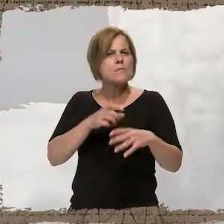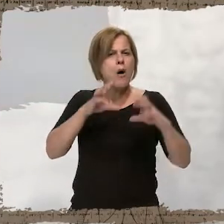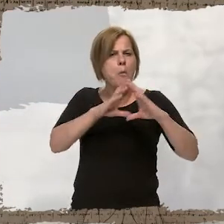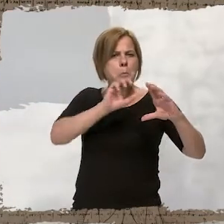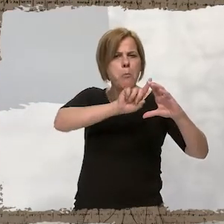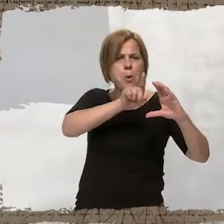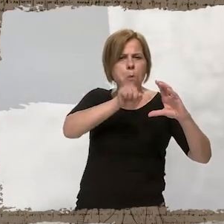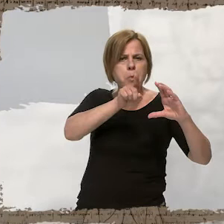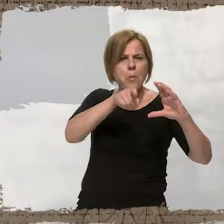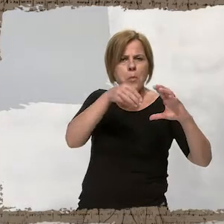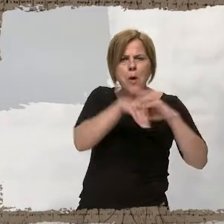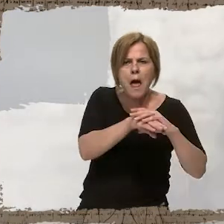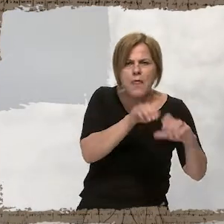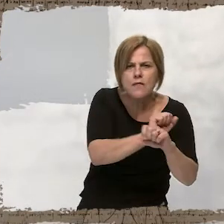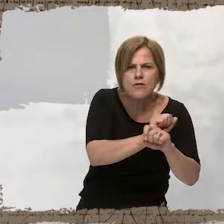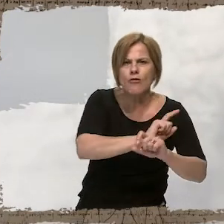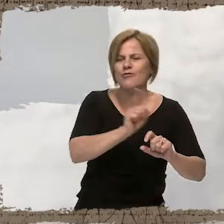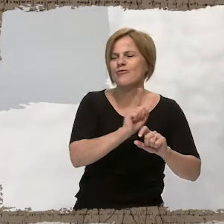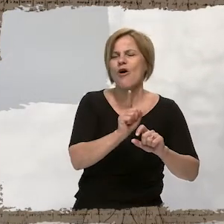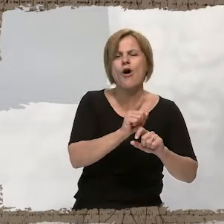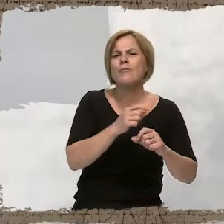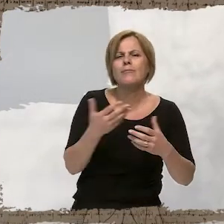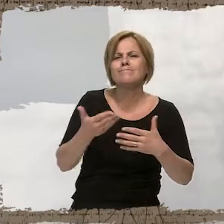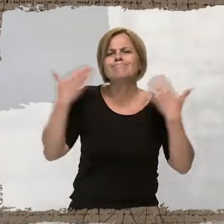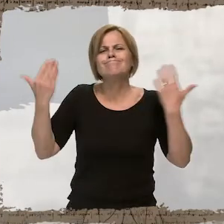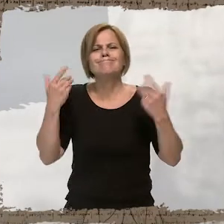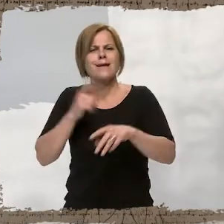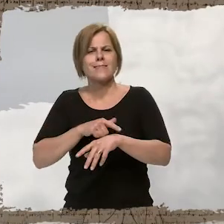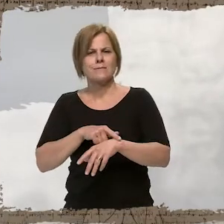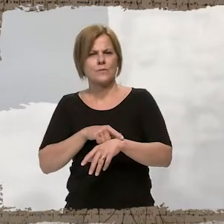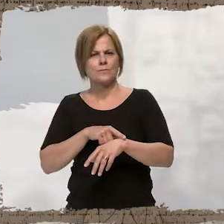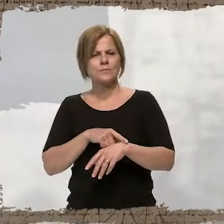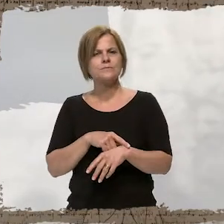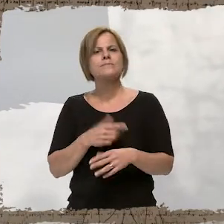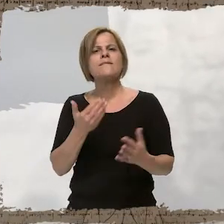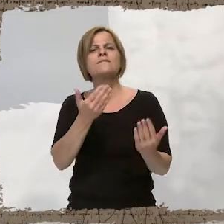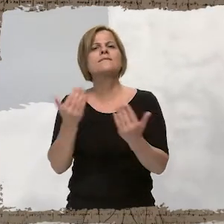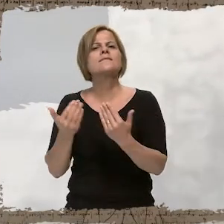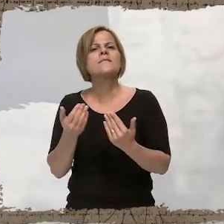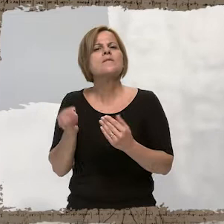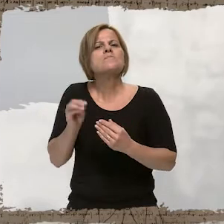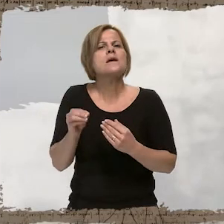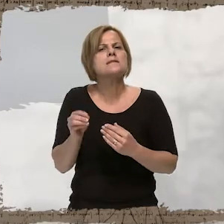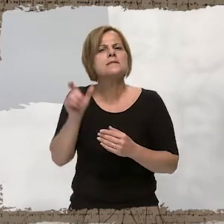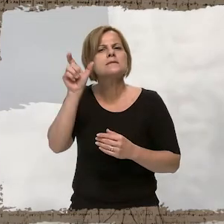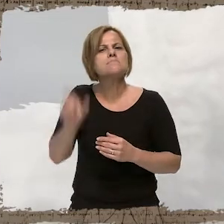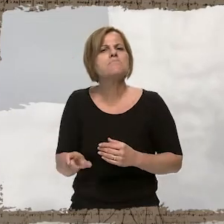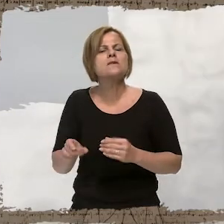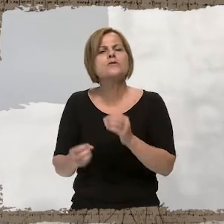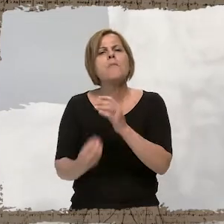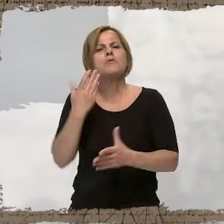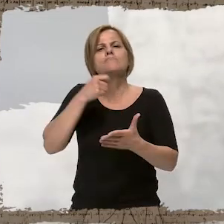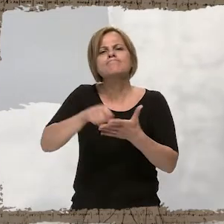que se lo den suelto no enjaulado adentro de un despertador averigüemos más sobre